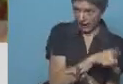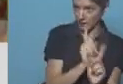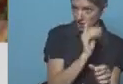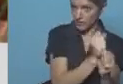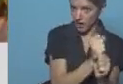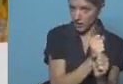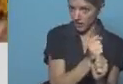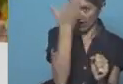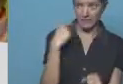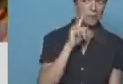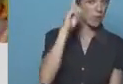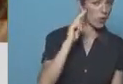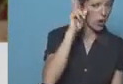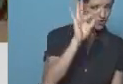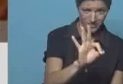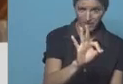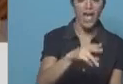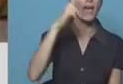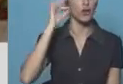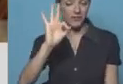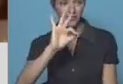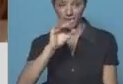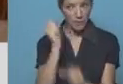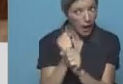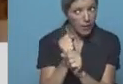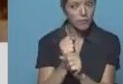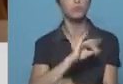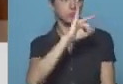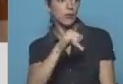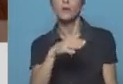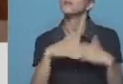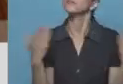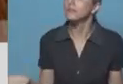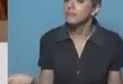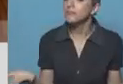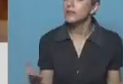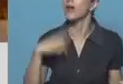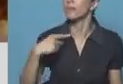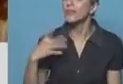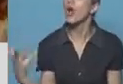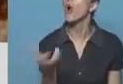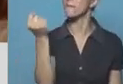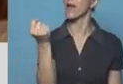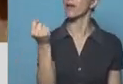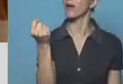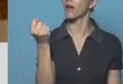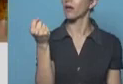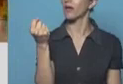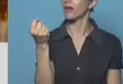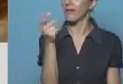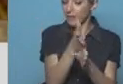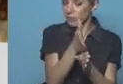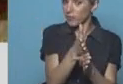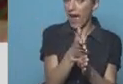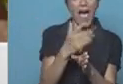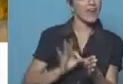años 80? ¿No trabajabas en los años 90? Sí. ¿Y qué pasó? Que las cosas que te compraste o pudiste tener las tuviste a partir